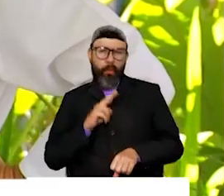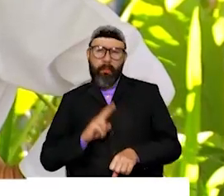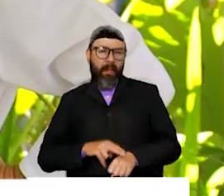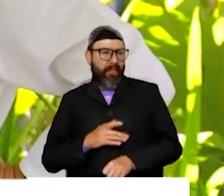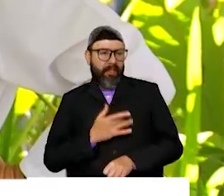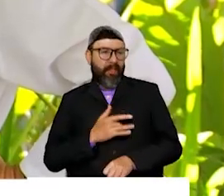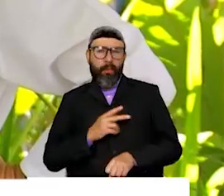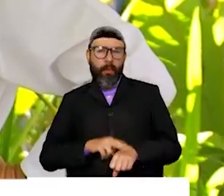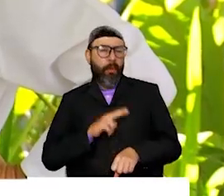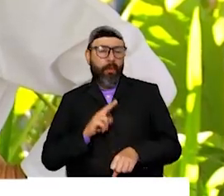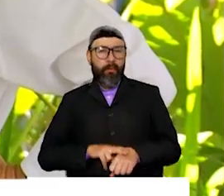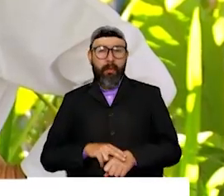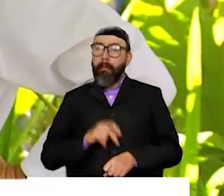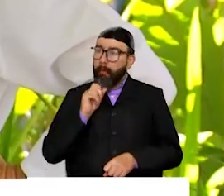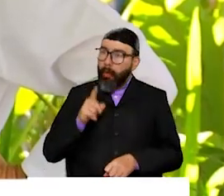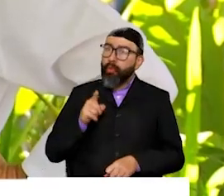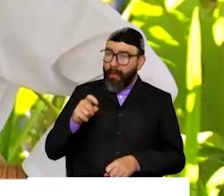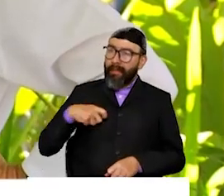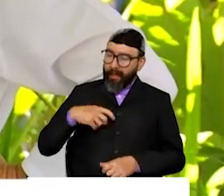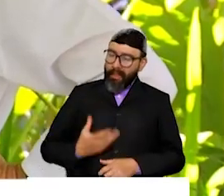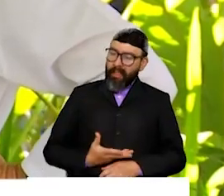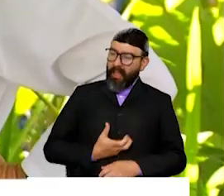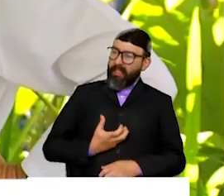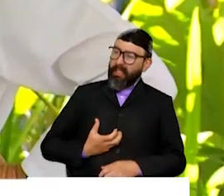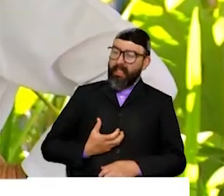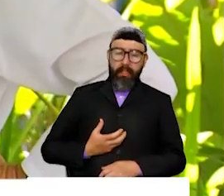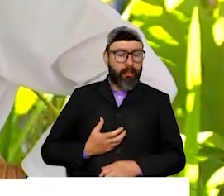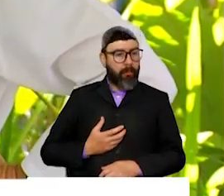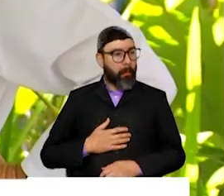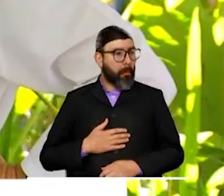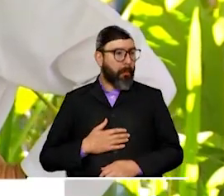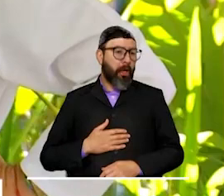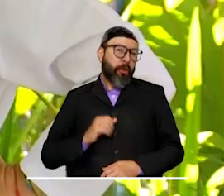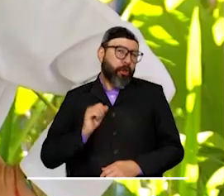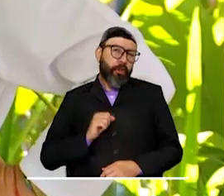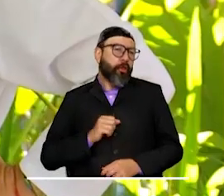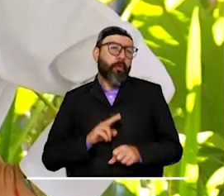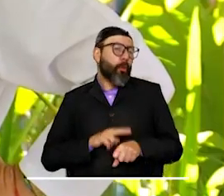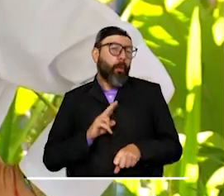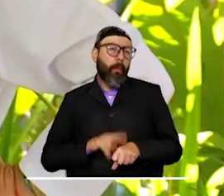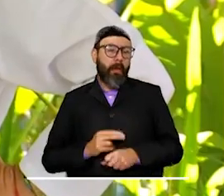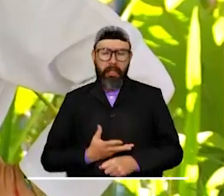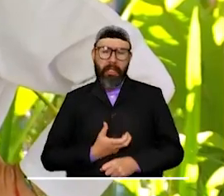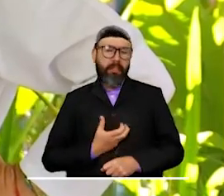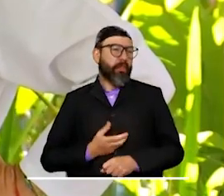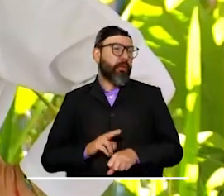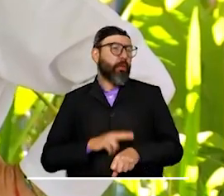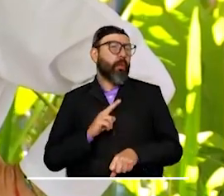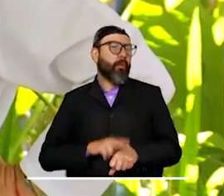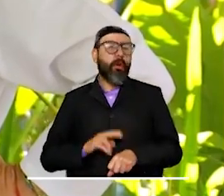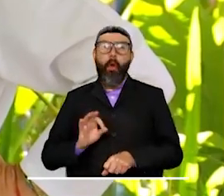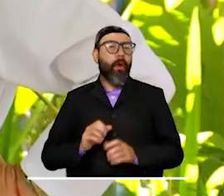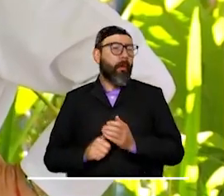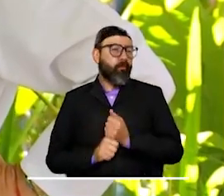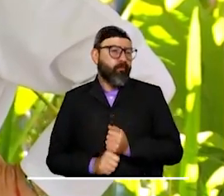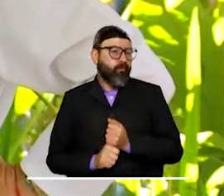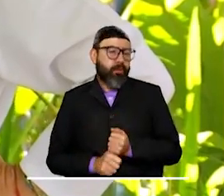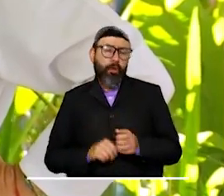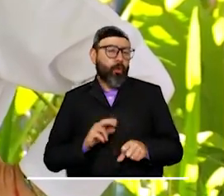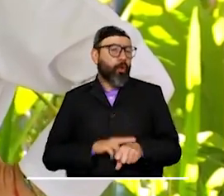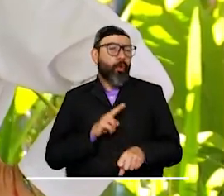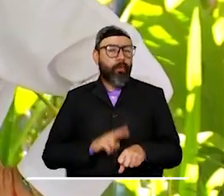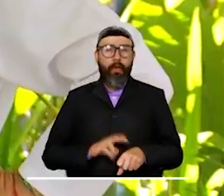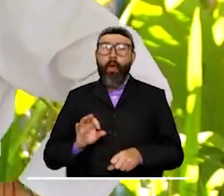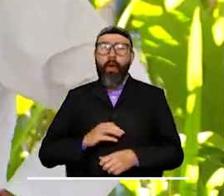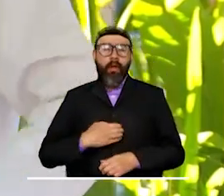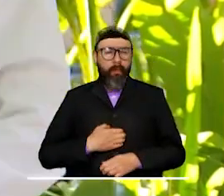les preguntamos si tienen gastritis, las personas dicen como, sí, lo normal, la gastritis normal o el estreñimiento normal o el